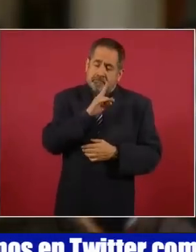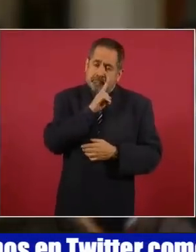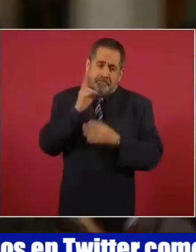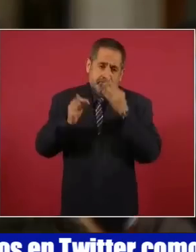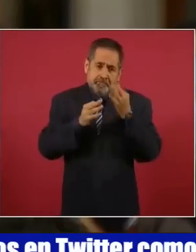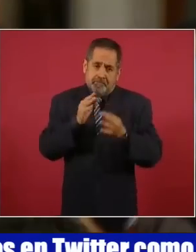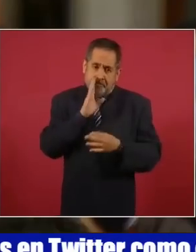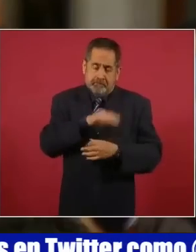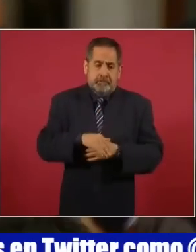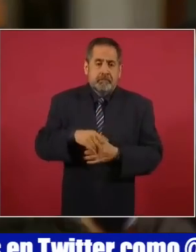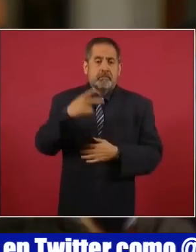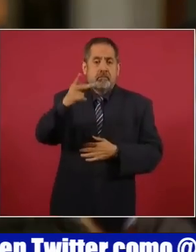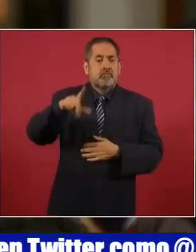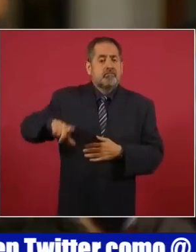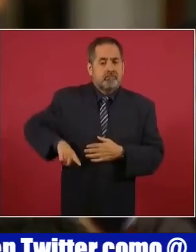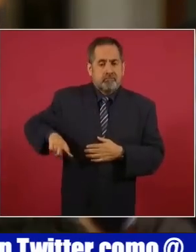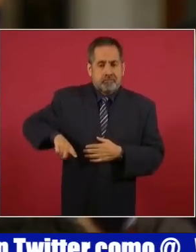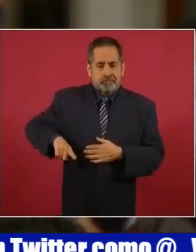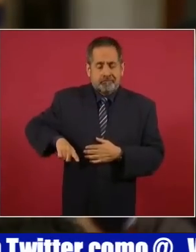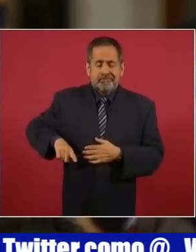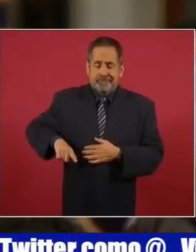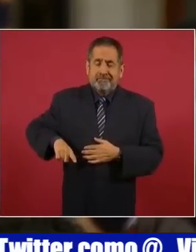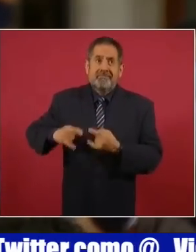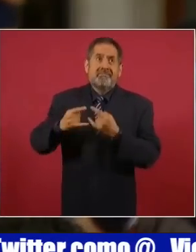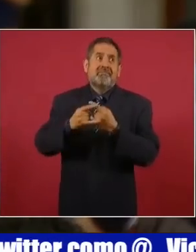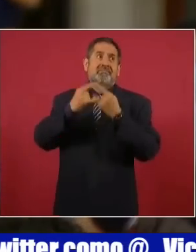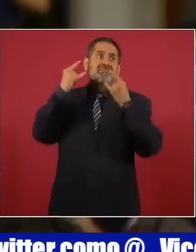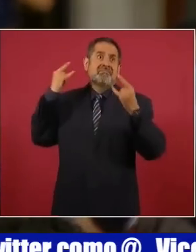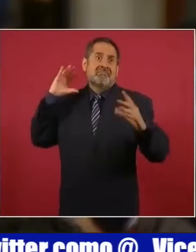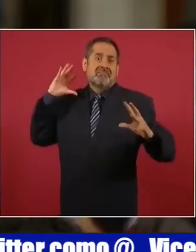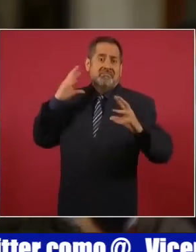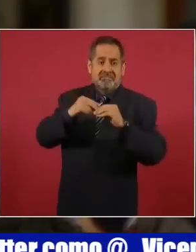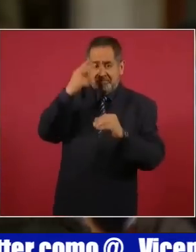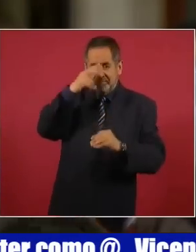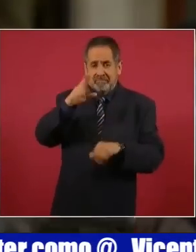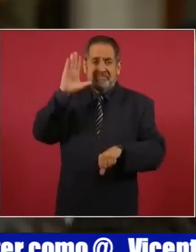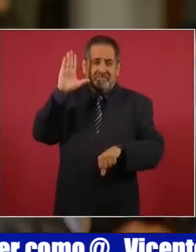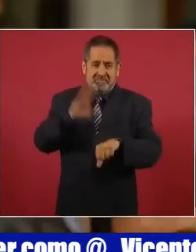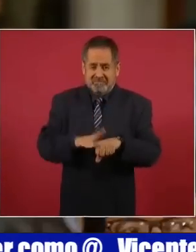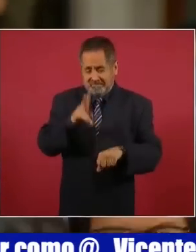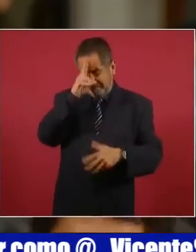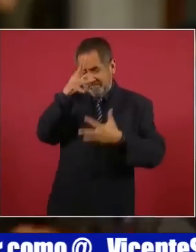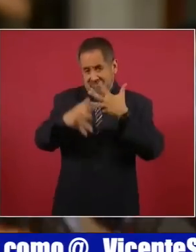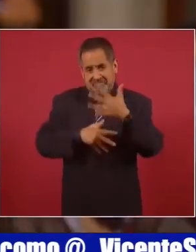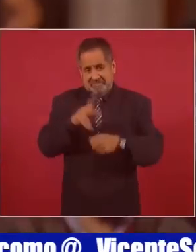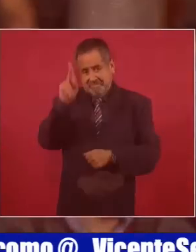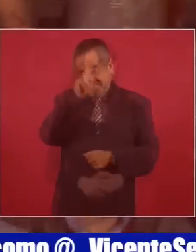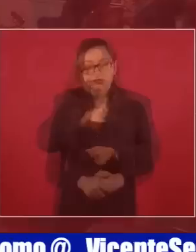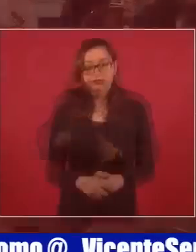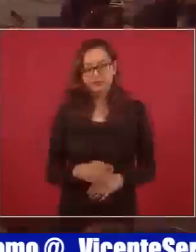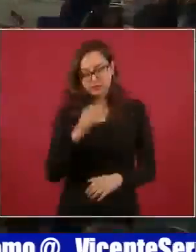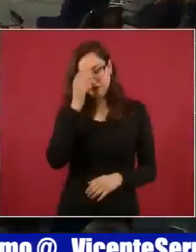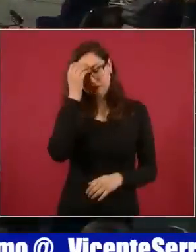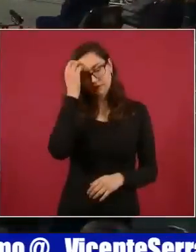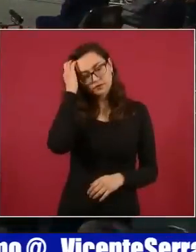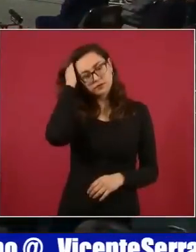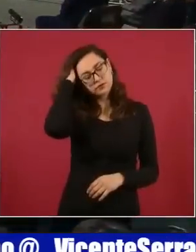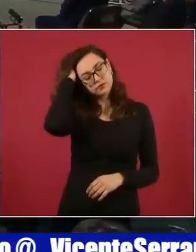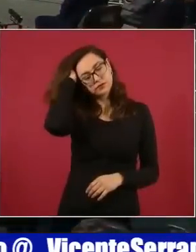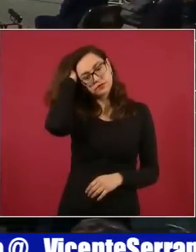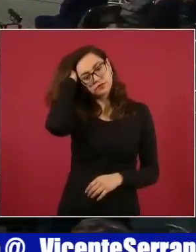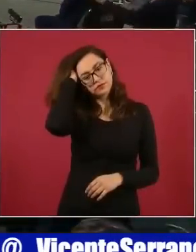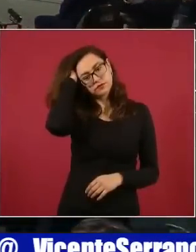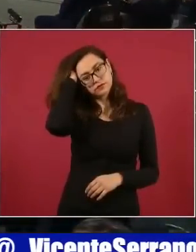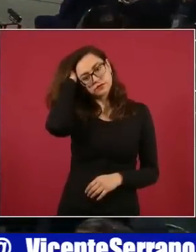pero generalmente esos expertos no coinciden con su estrategia, pues básicamente todos apuestan al uso de la fuerza